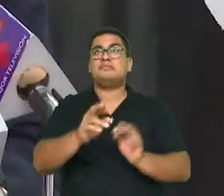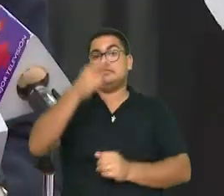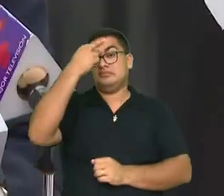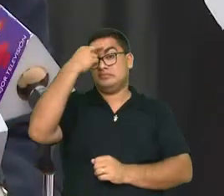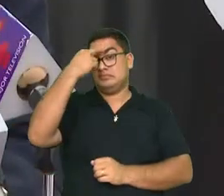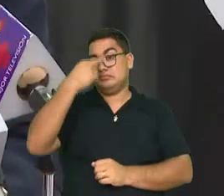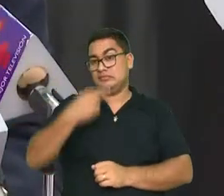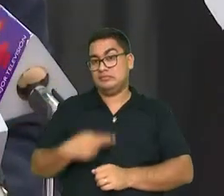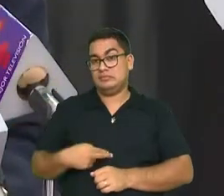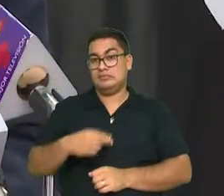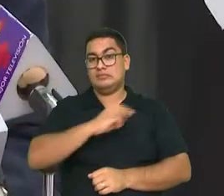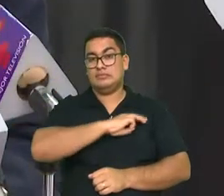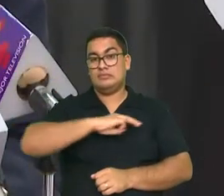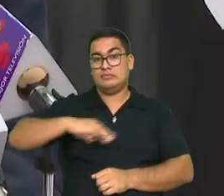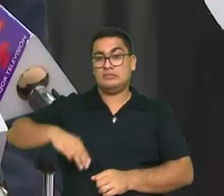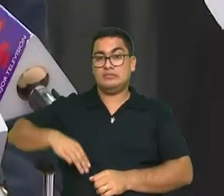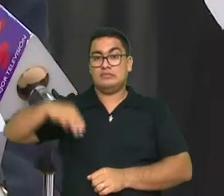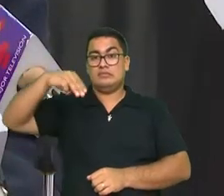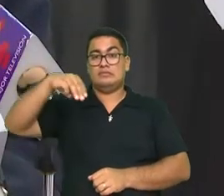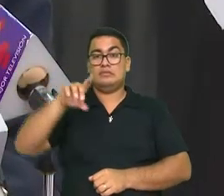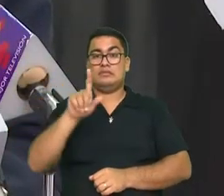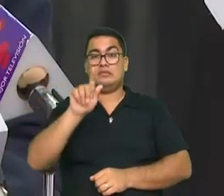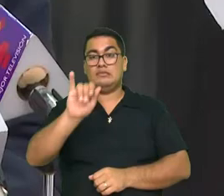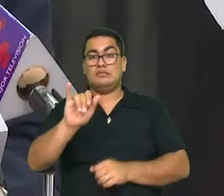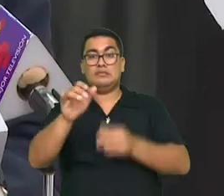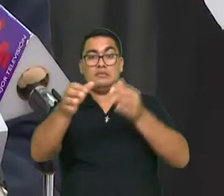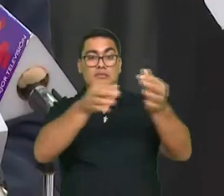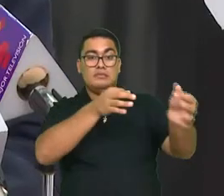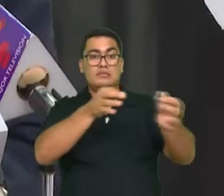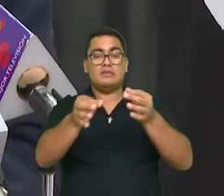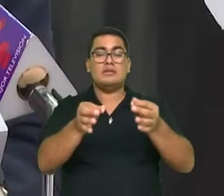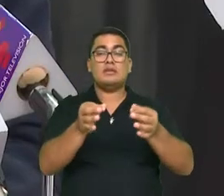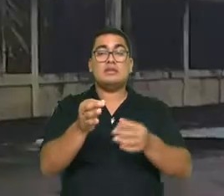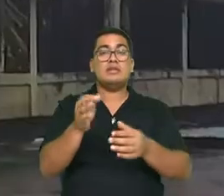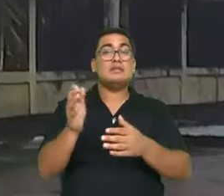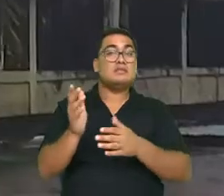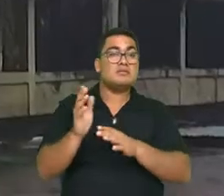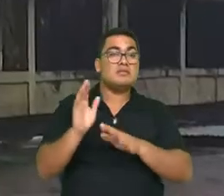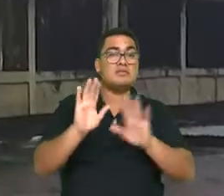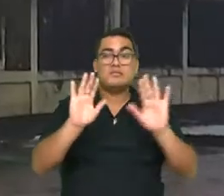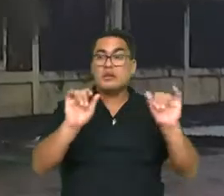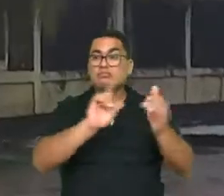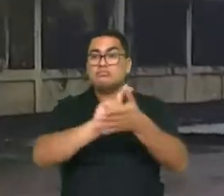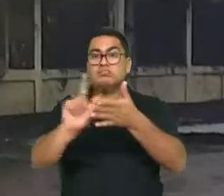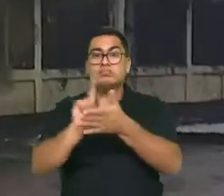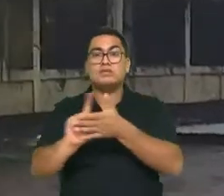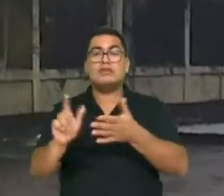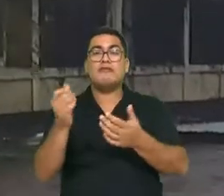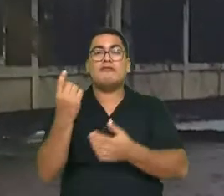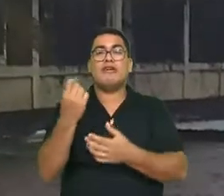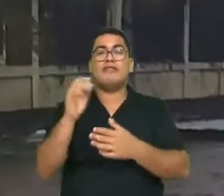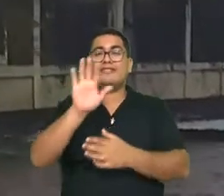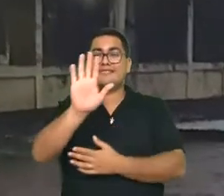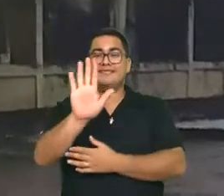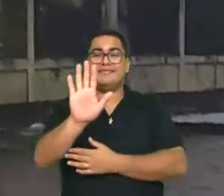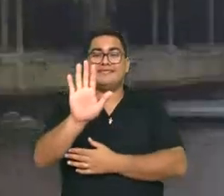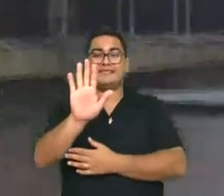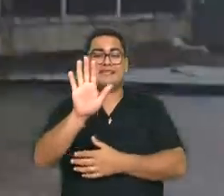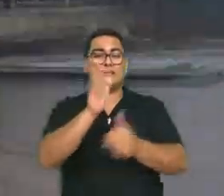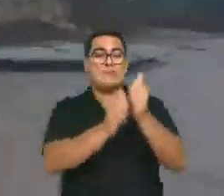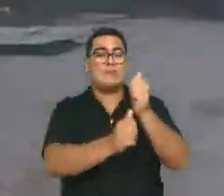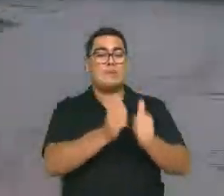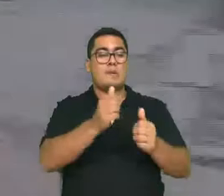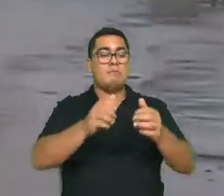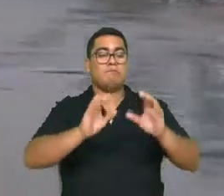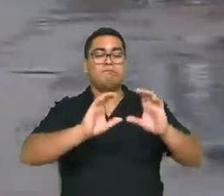este ministerio explicó que hasta el momento existen solo 5 afectaciones en las carreteras de conexión nacional, mismas que